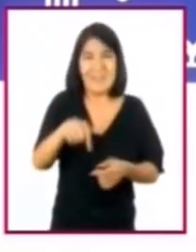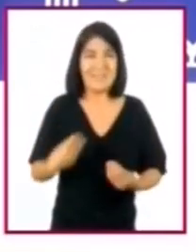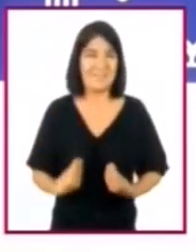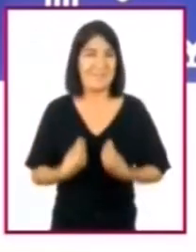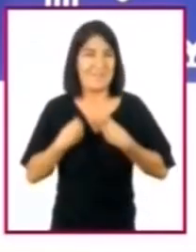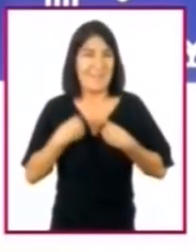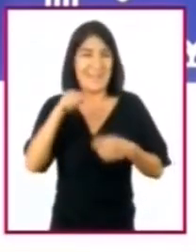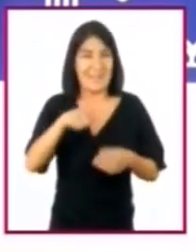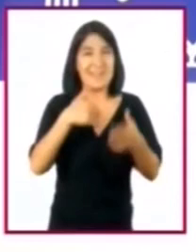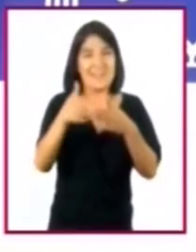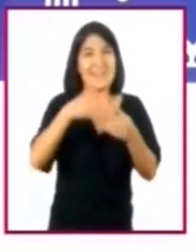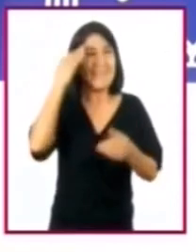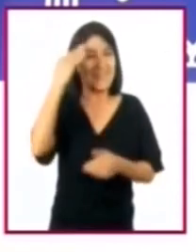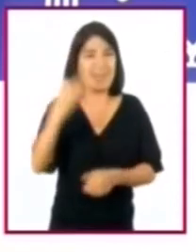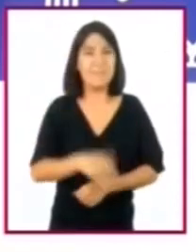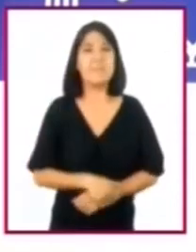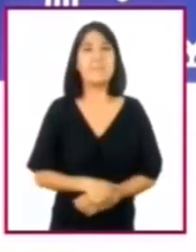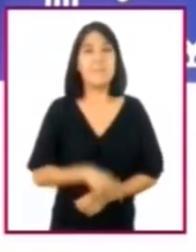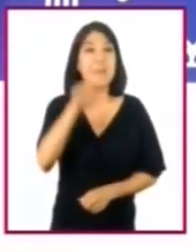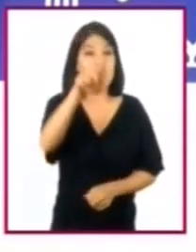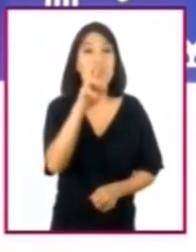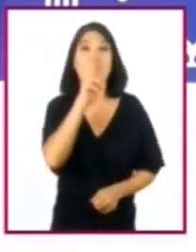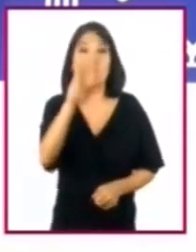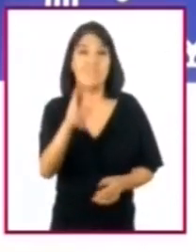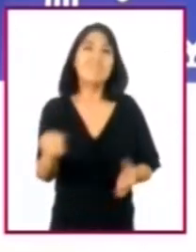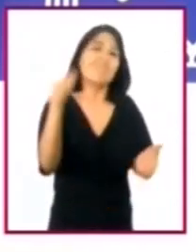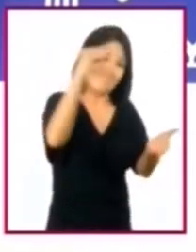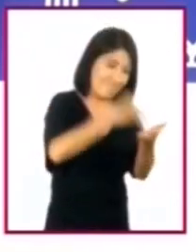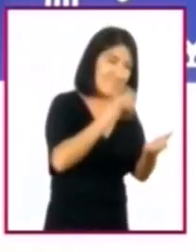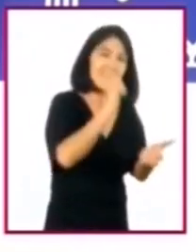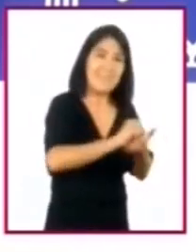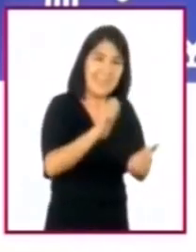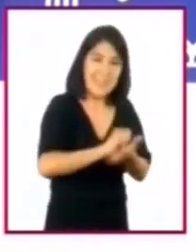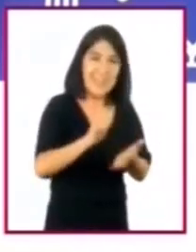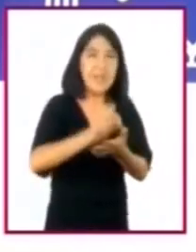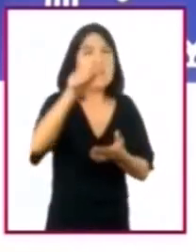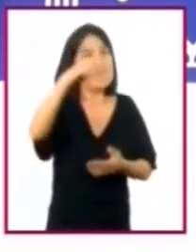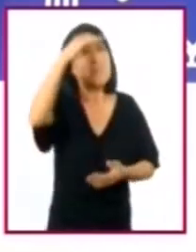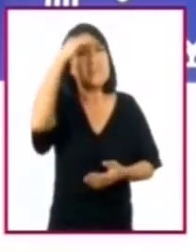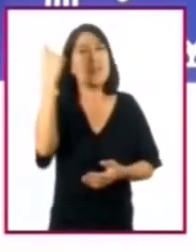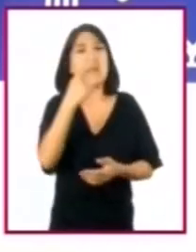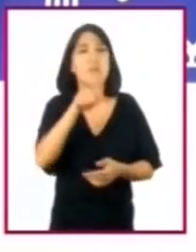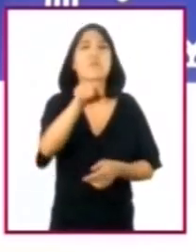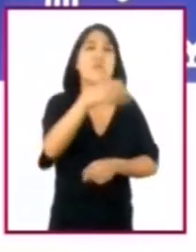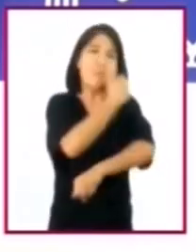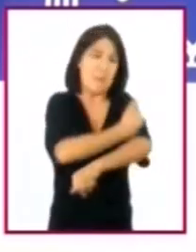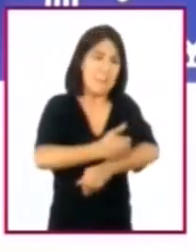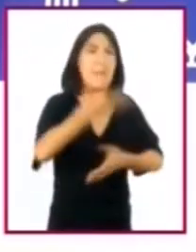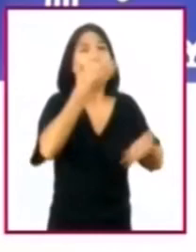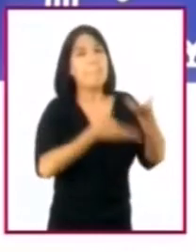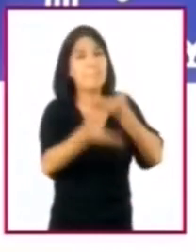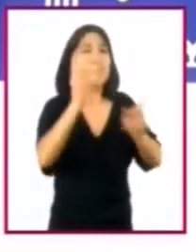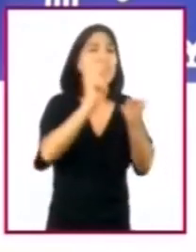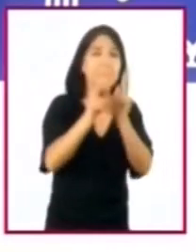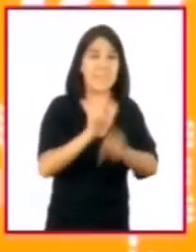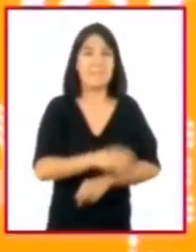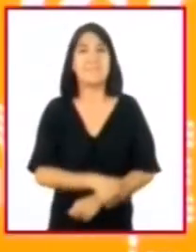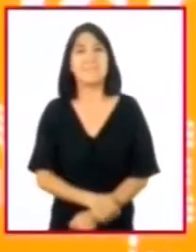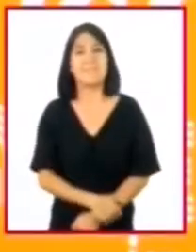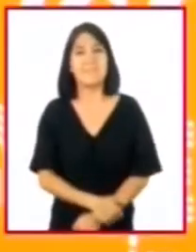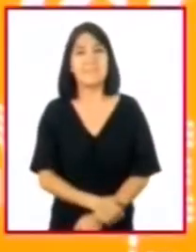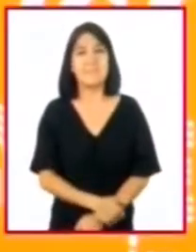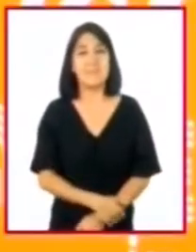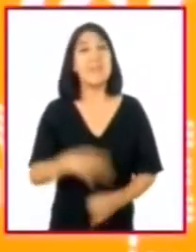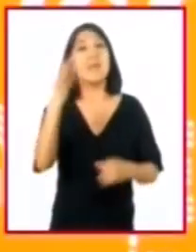sociedad? Coloca tu respuesta en tu cuaderno y posteriormente coméntalo con tu familia.